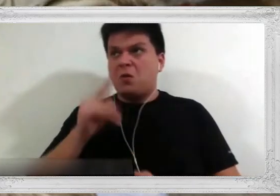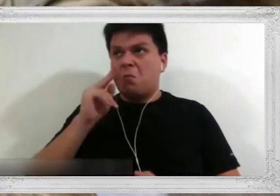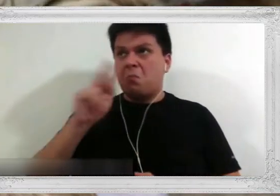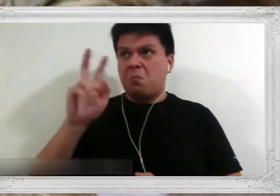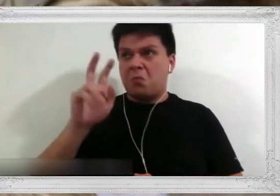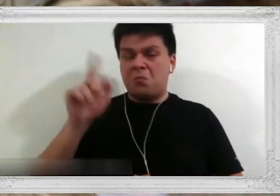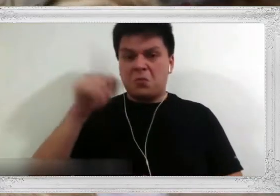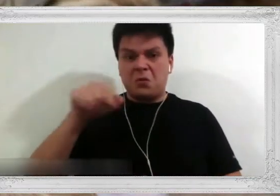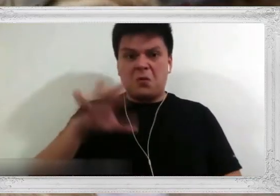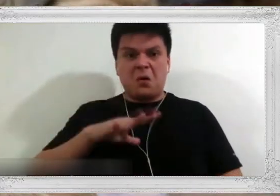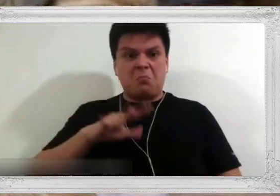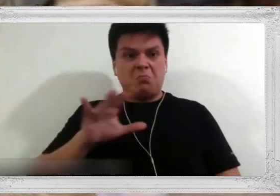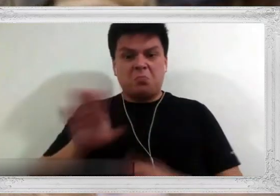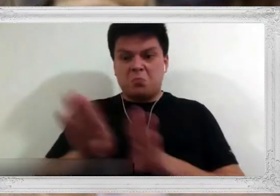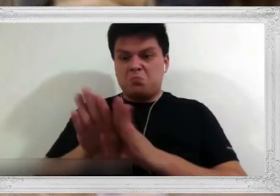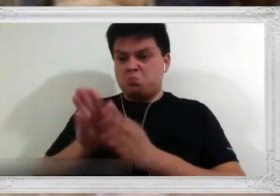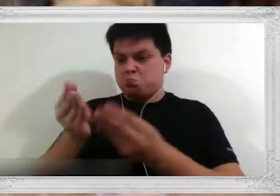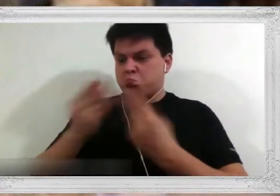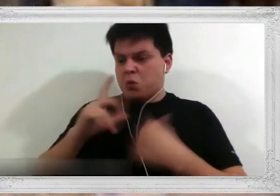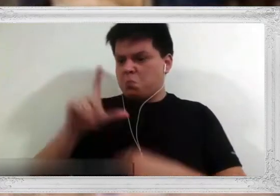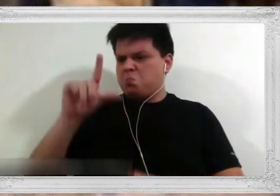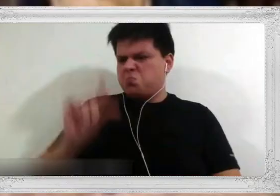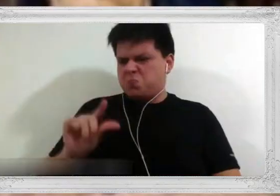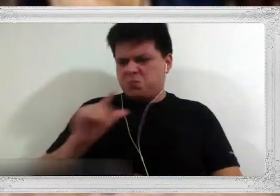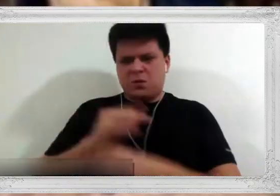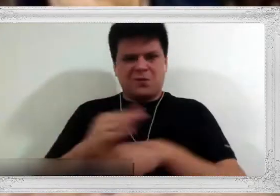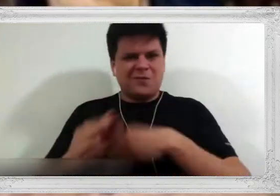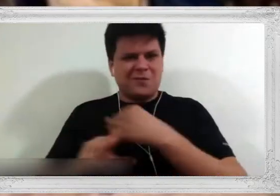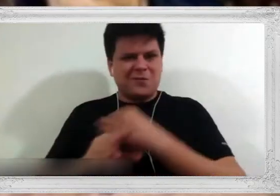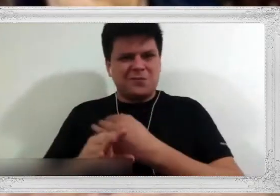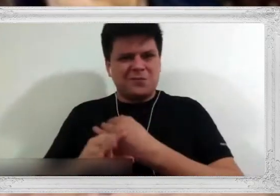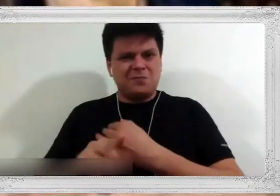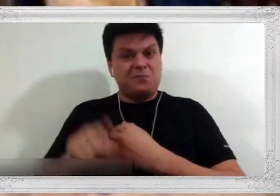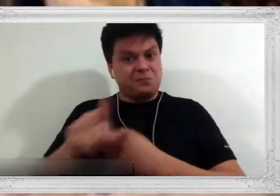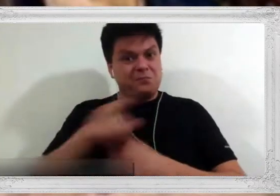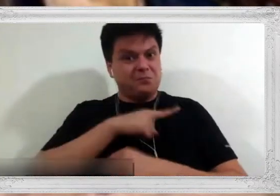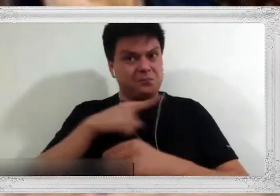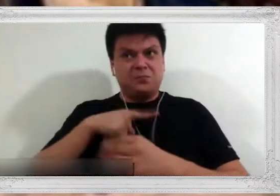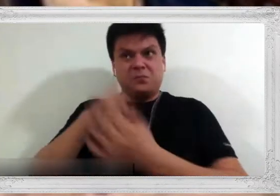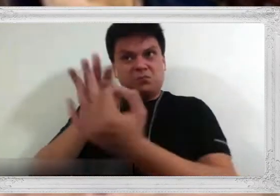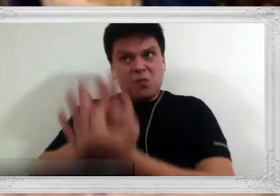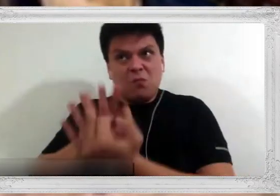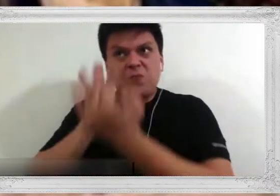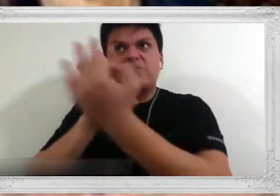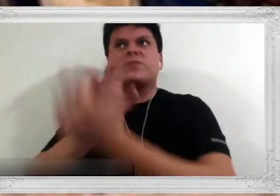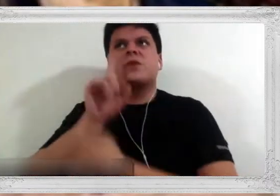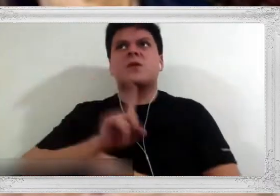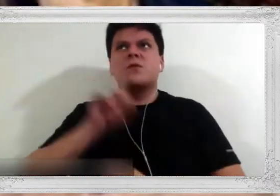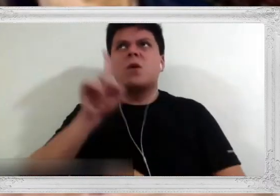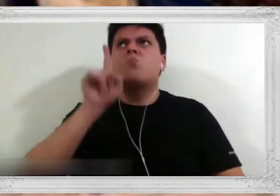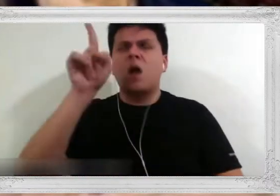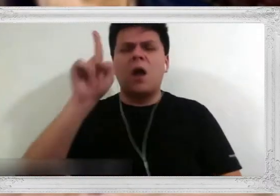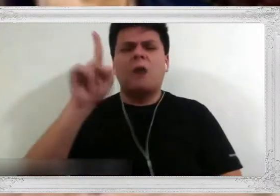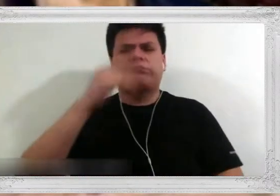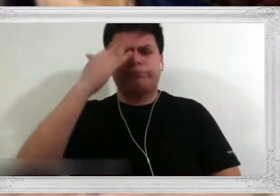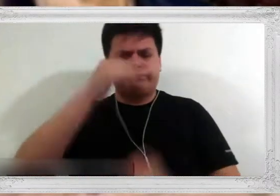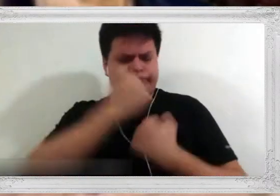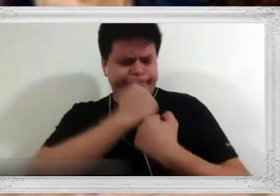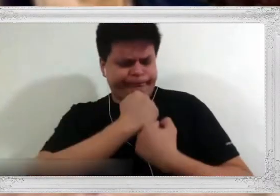confiándolo a Dios, porque Él es quien ha hecho nuestro corazón, y será Él quien nos responderá,